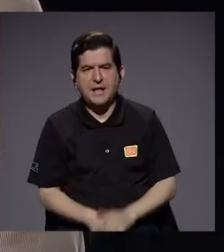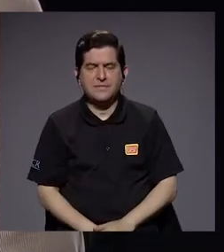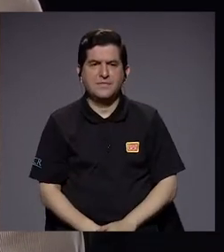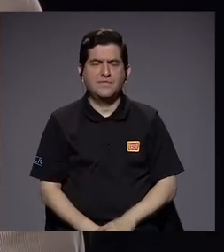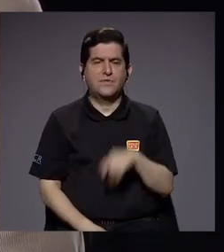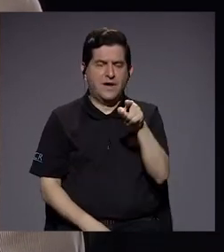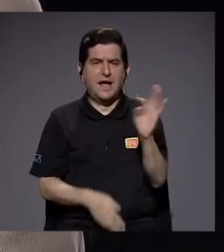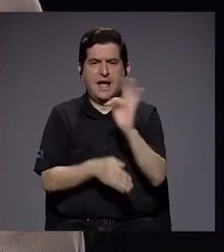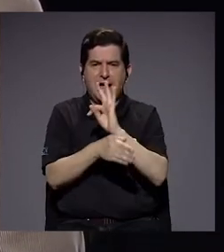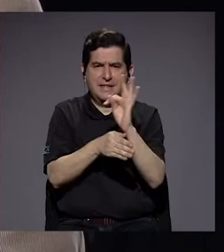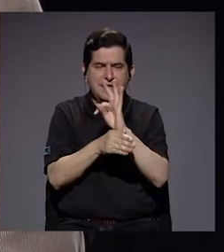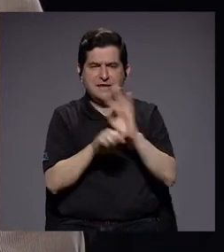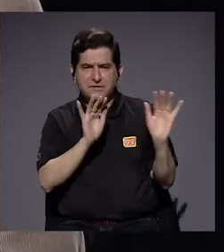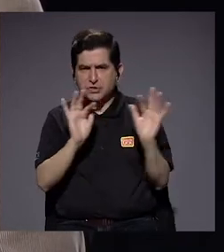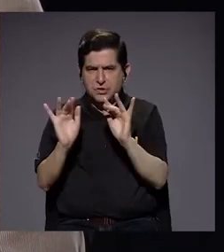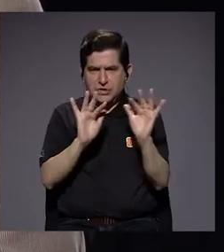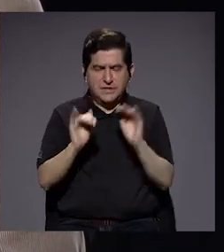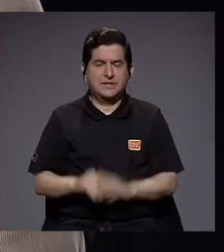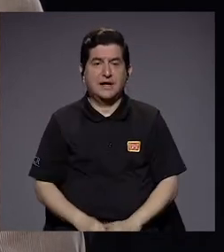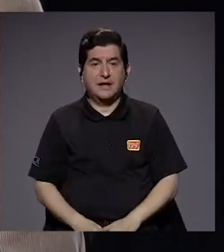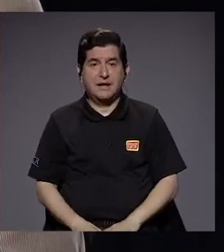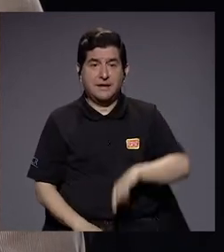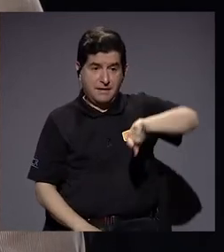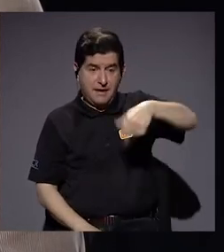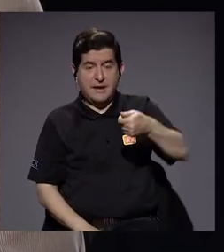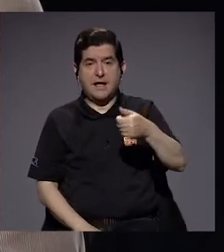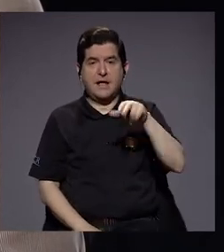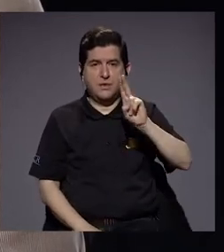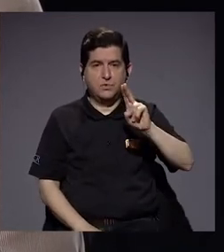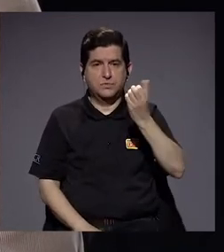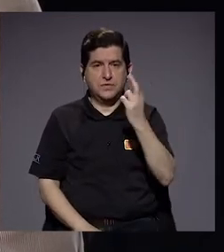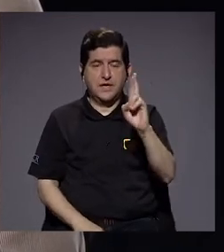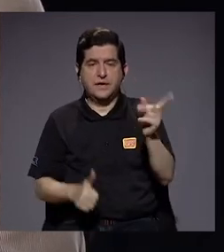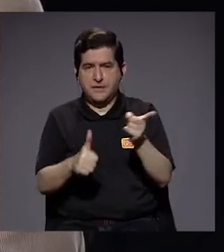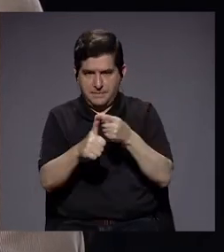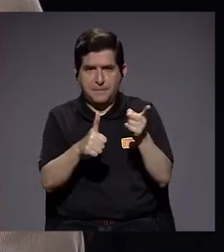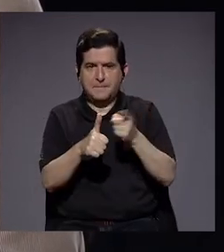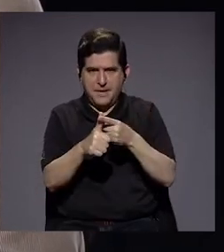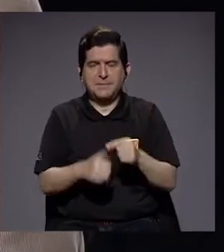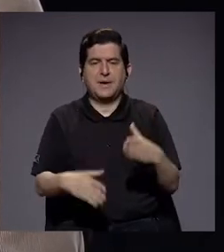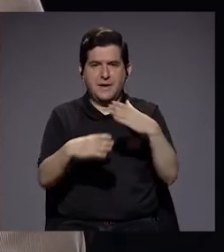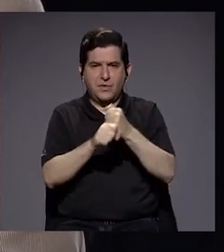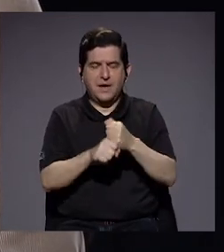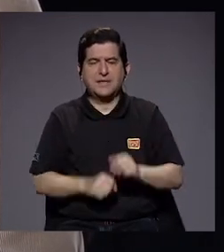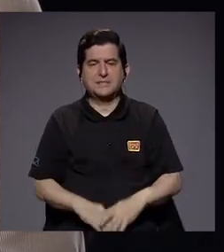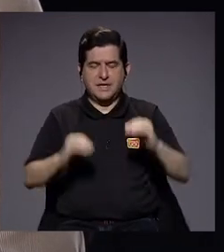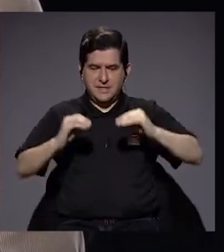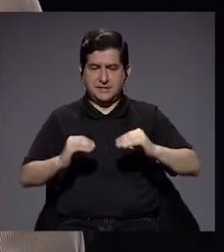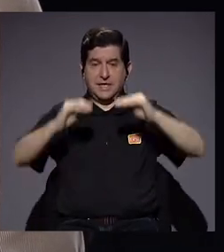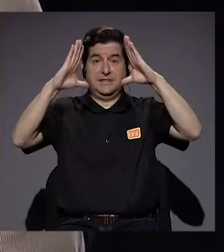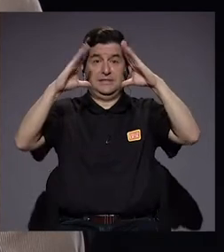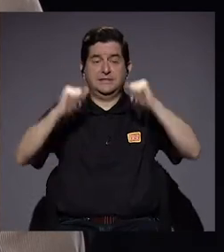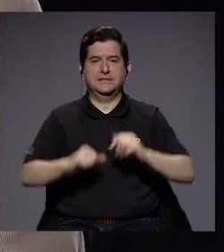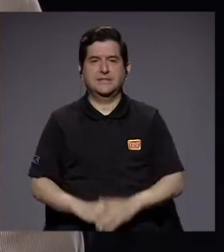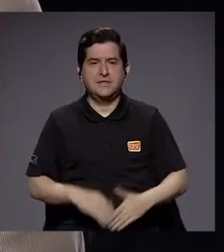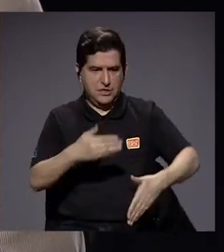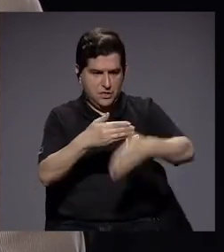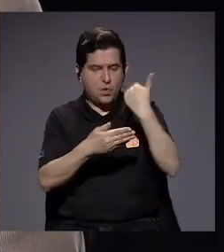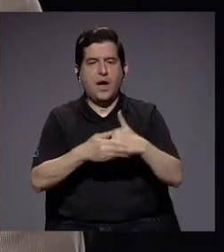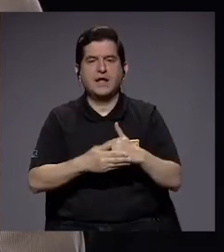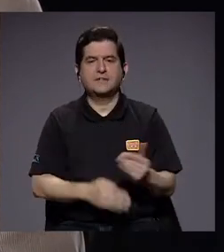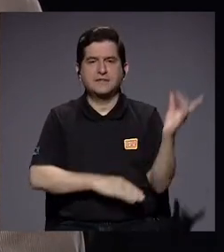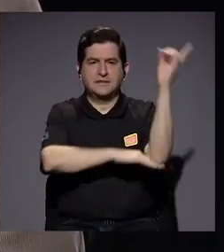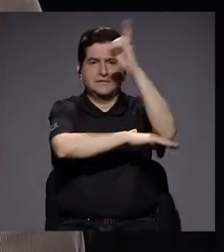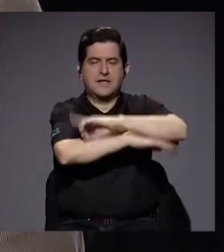a la televisión digital. Y reconozco aquí que el canal de la universidad fue el primer canal en hacer el encendido. Incluso antes de la